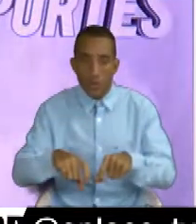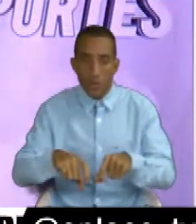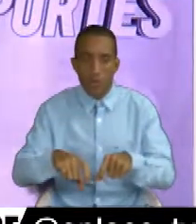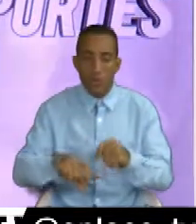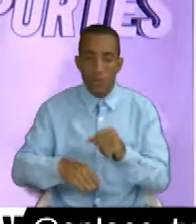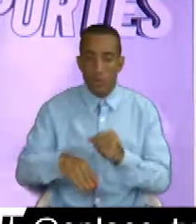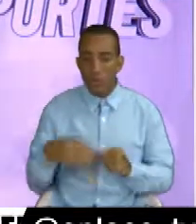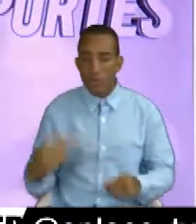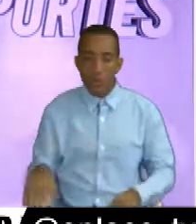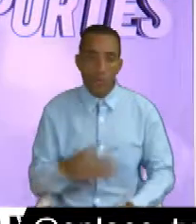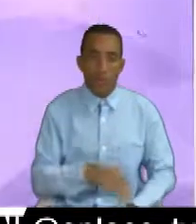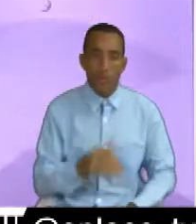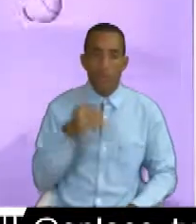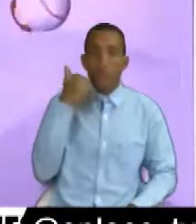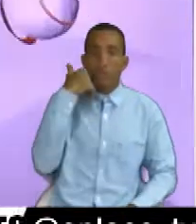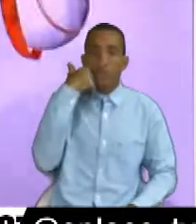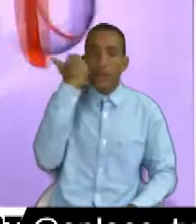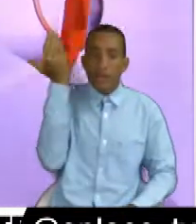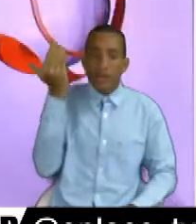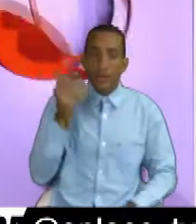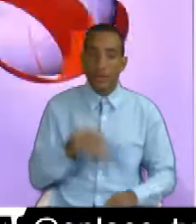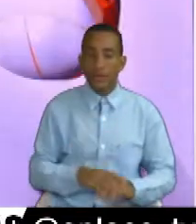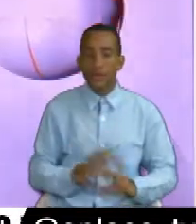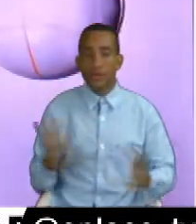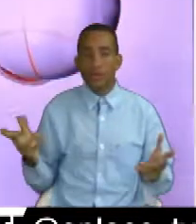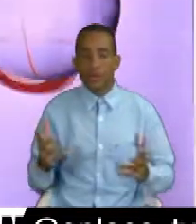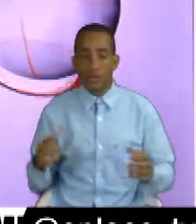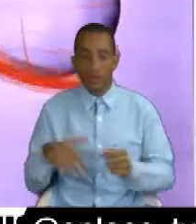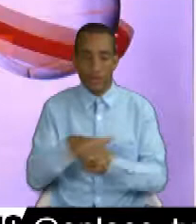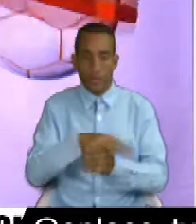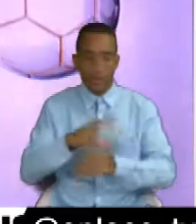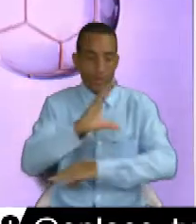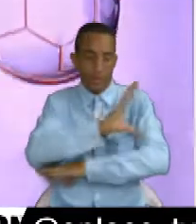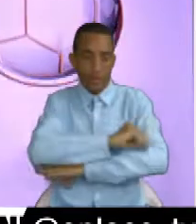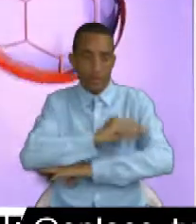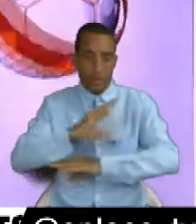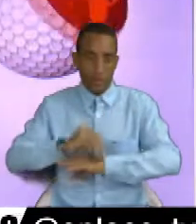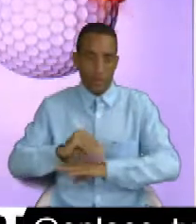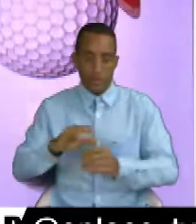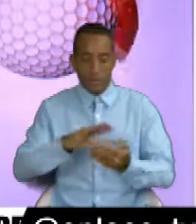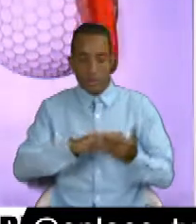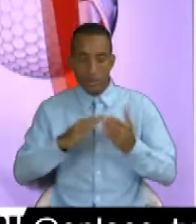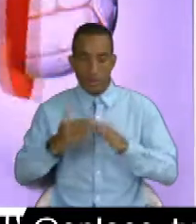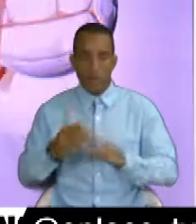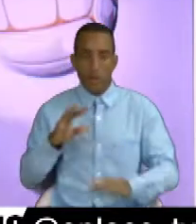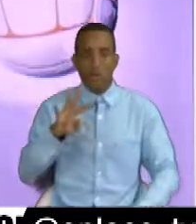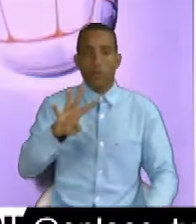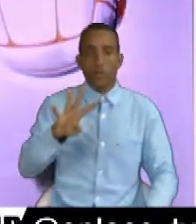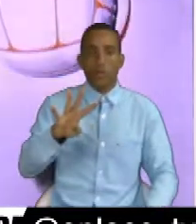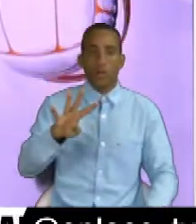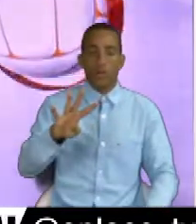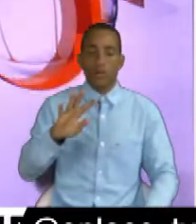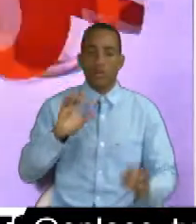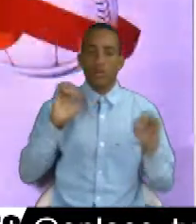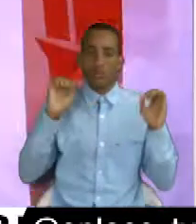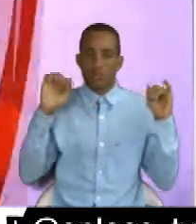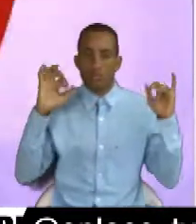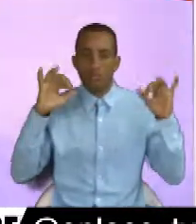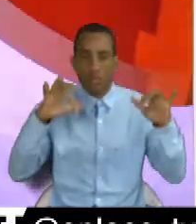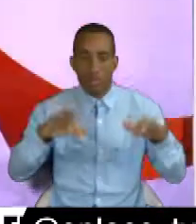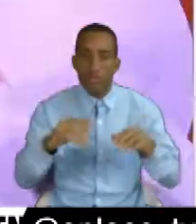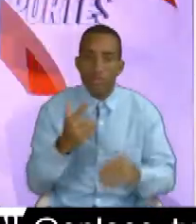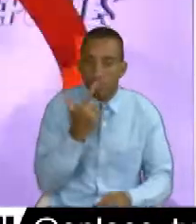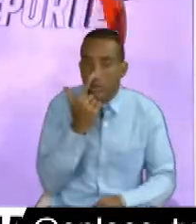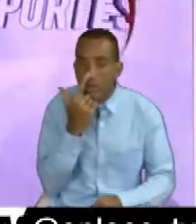mayores que se realizan en la cancha de la Planada del Cerro en la Comuna 4 de Barranca Bermeja cuenta con una masiva participación de